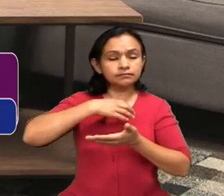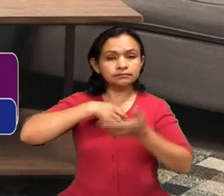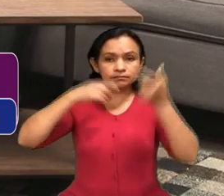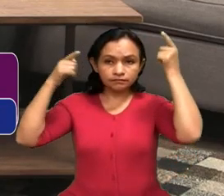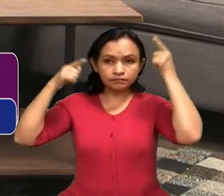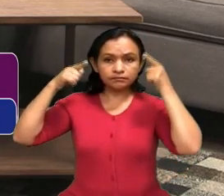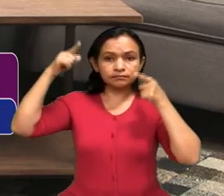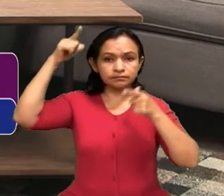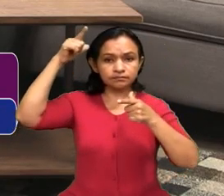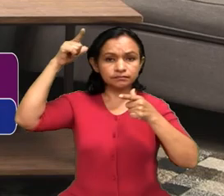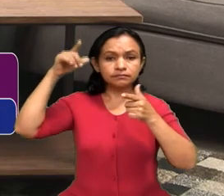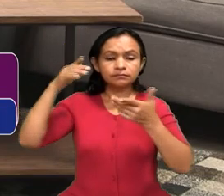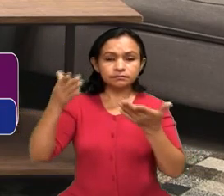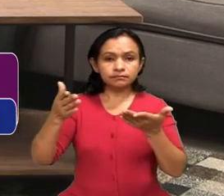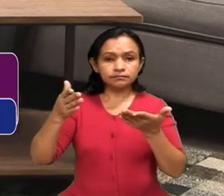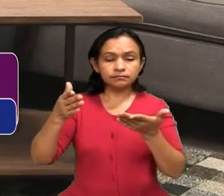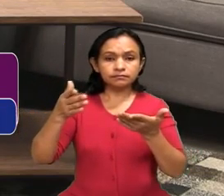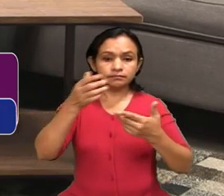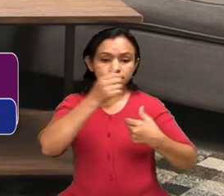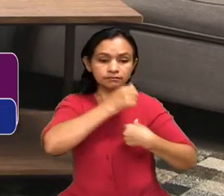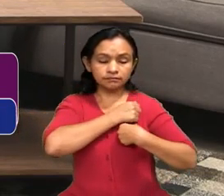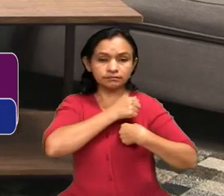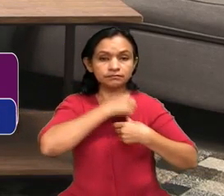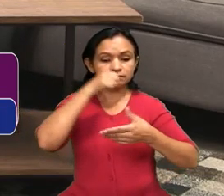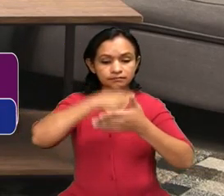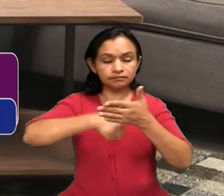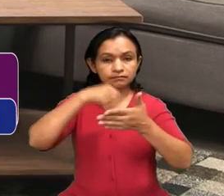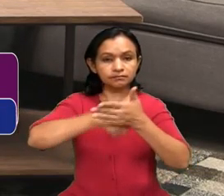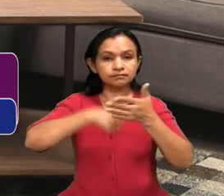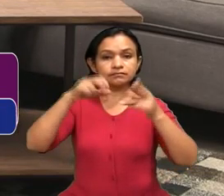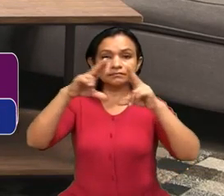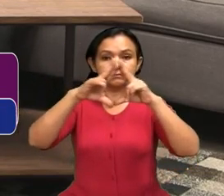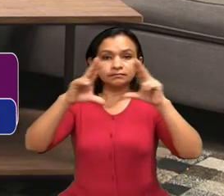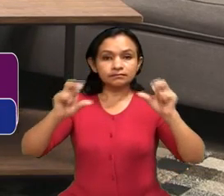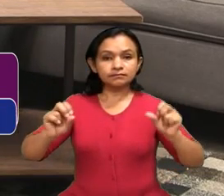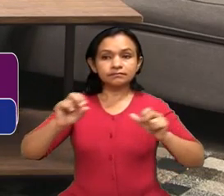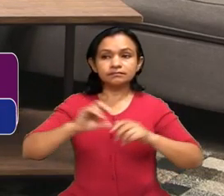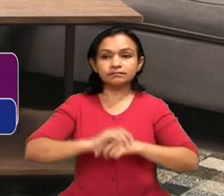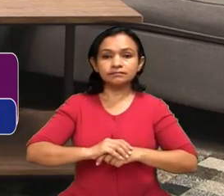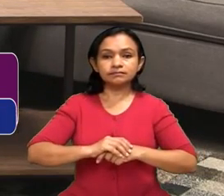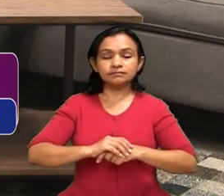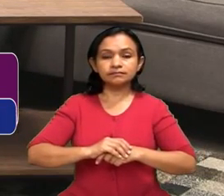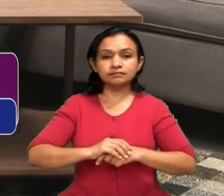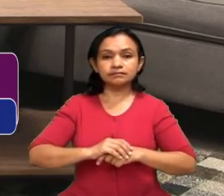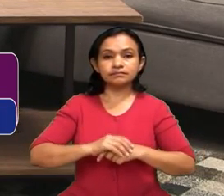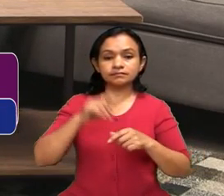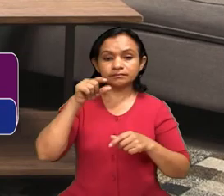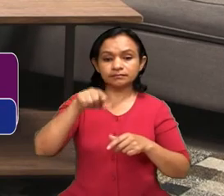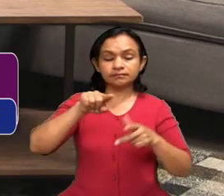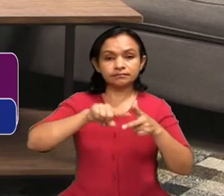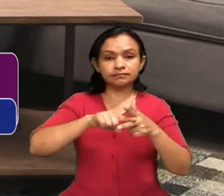Sandino y del Ejército Defensor de la Soberanía Nacional. Y ahí es donde